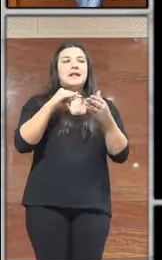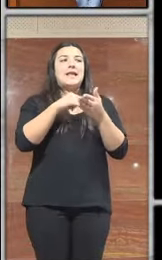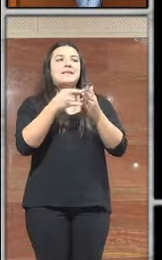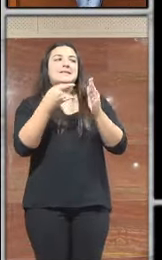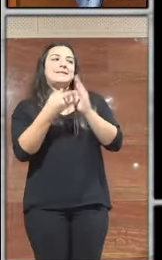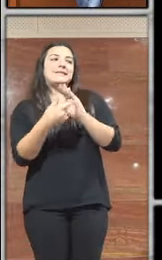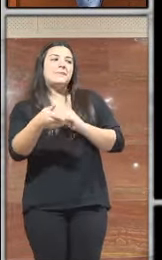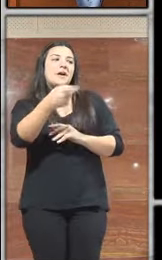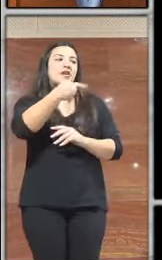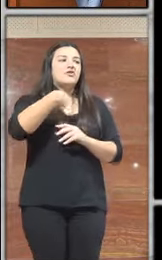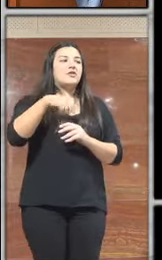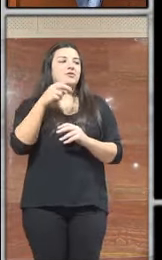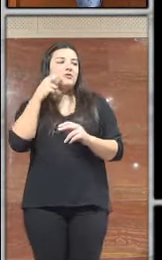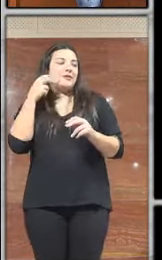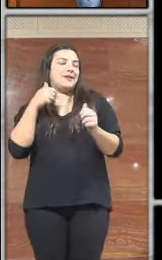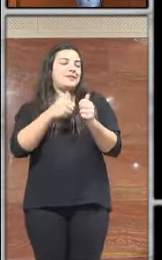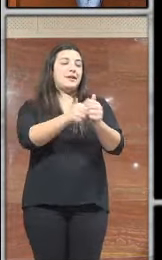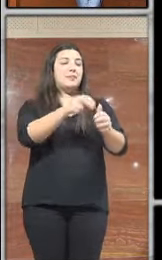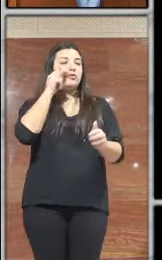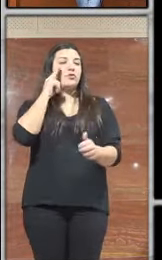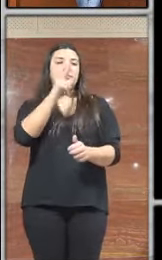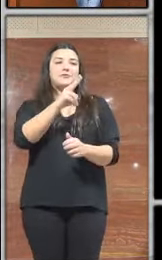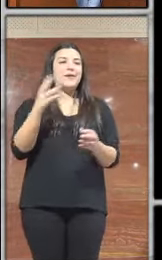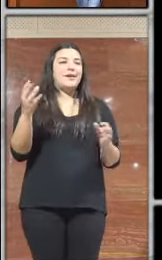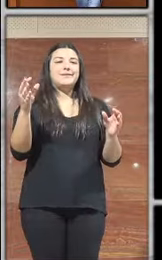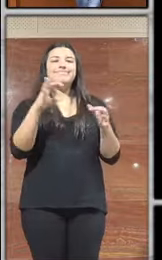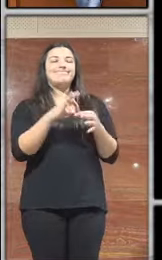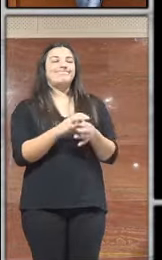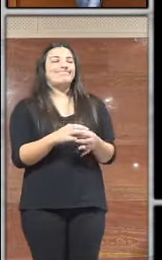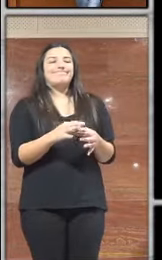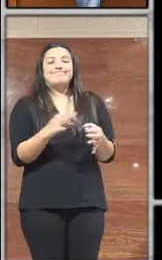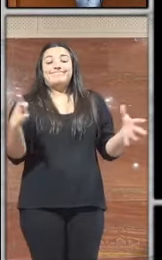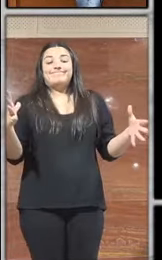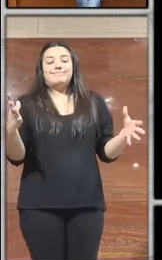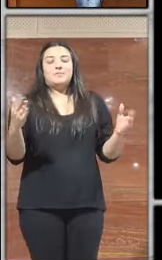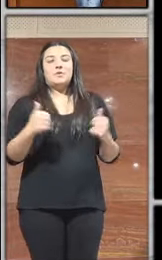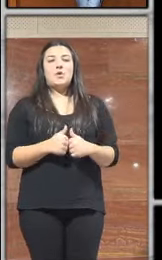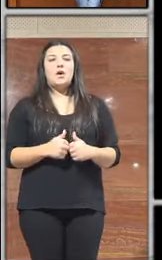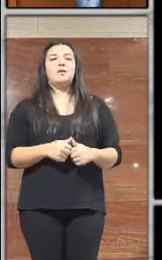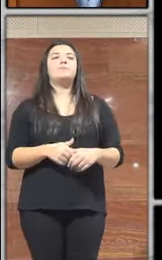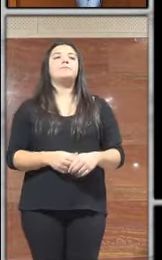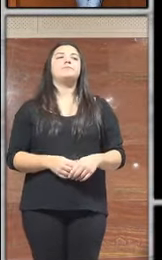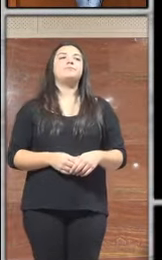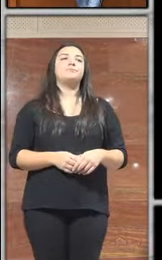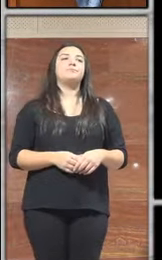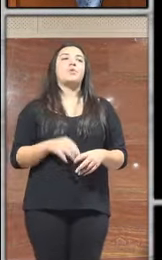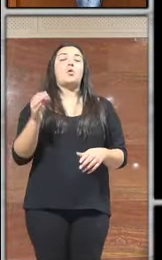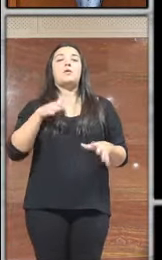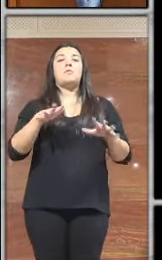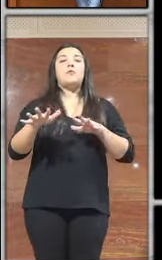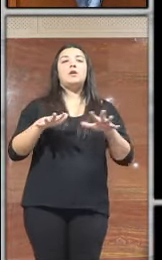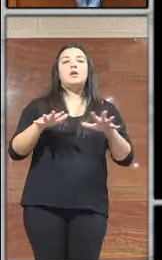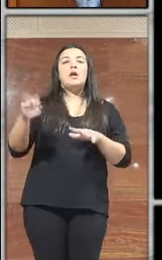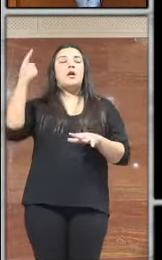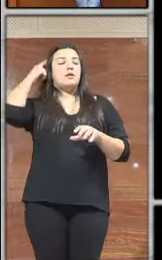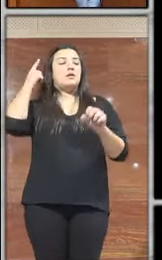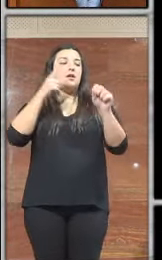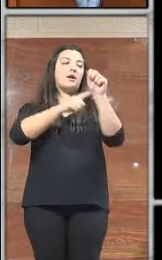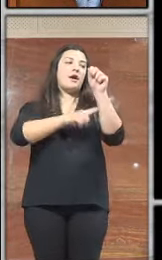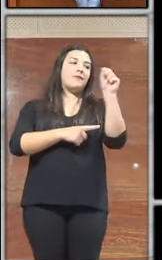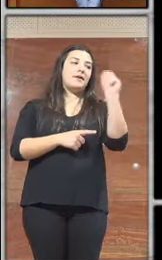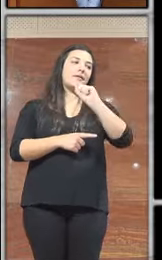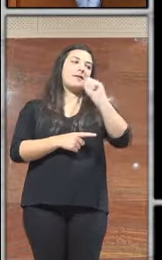de seguimiento visual, nuestros sistemas de BCI, nuestros sistemas de seguimiento de algún tipo de movilidad, de la cabeza, todo esto,